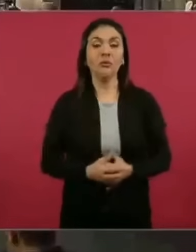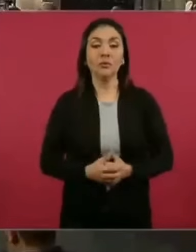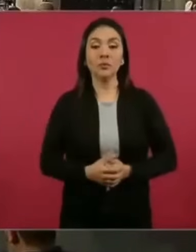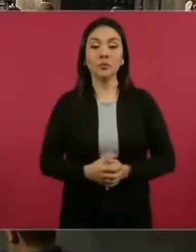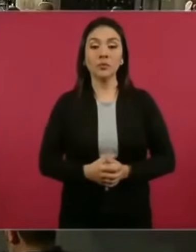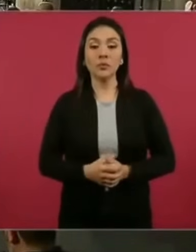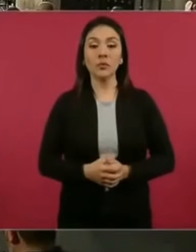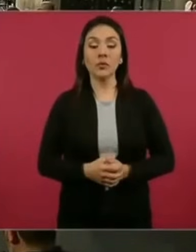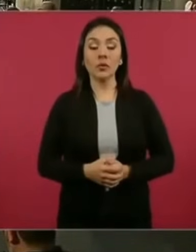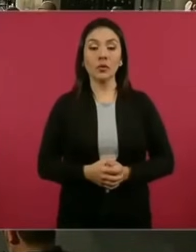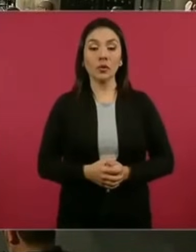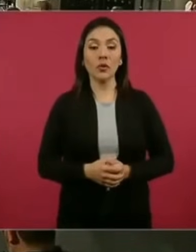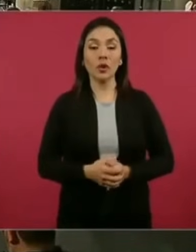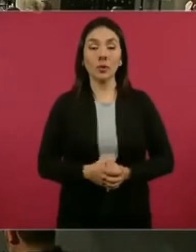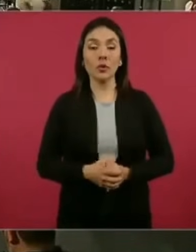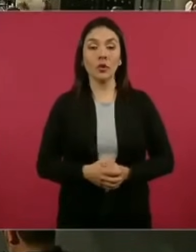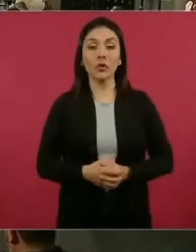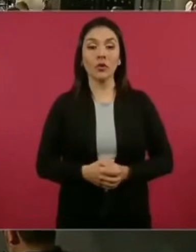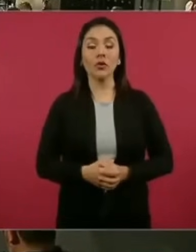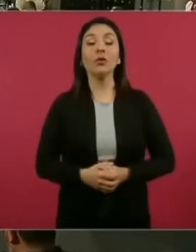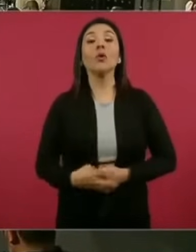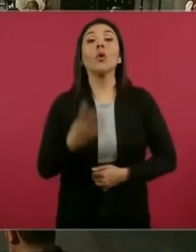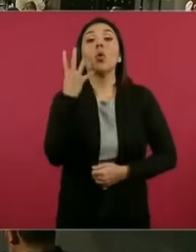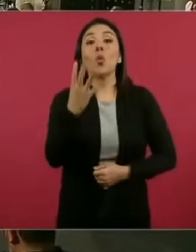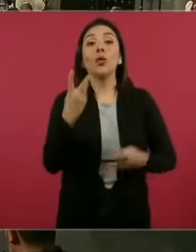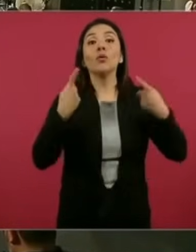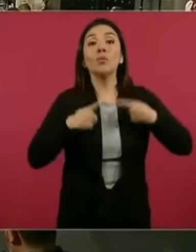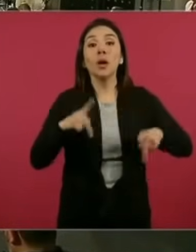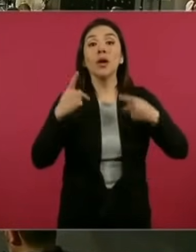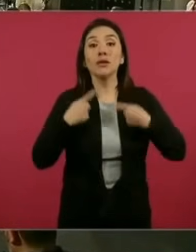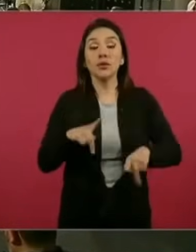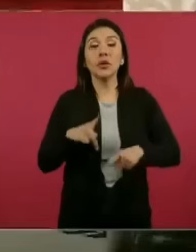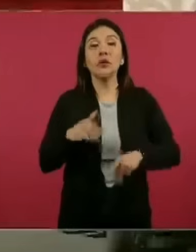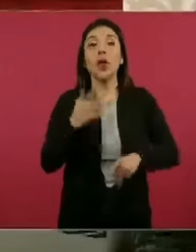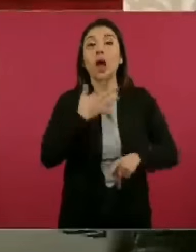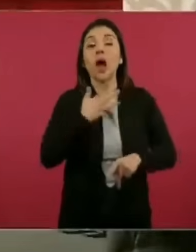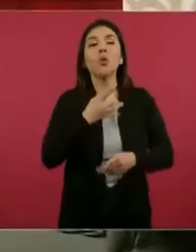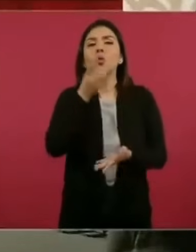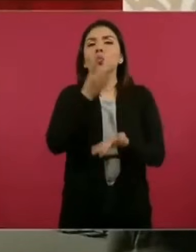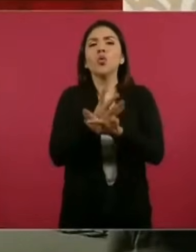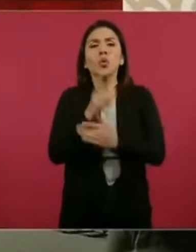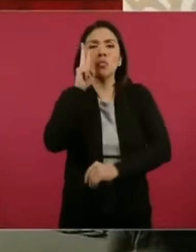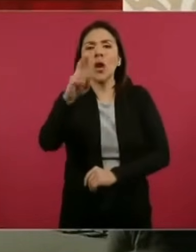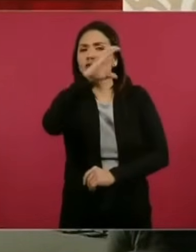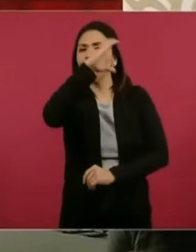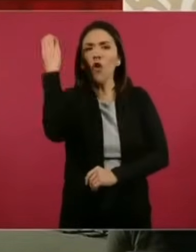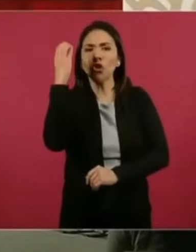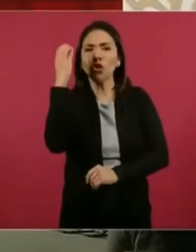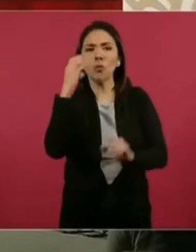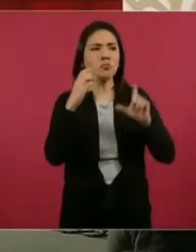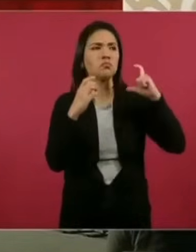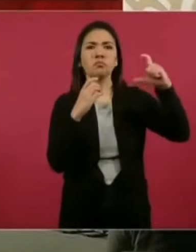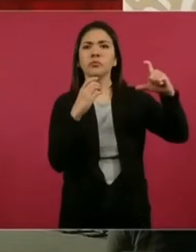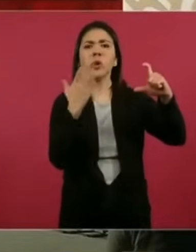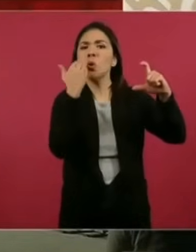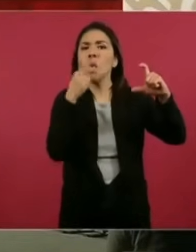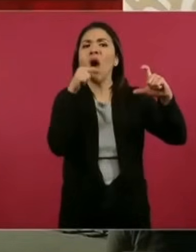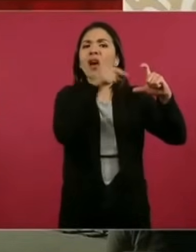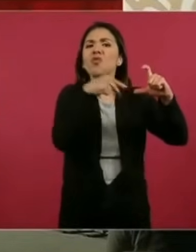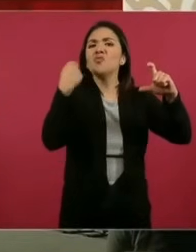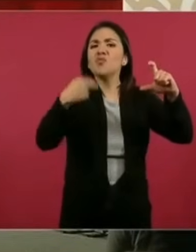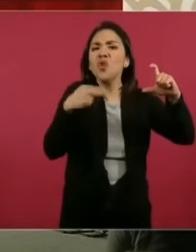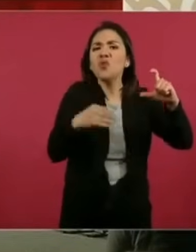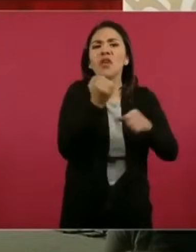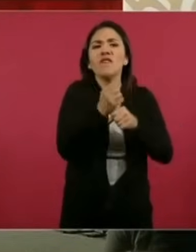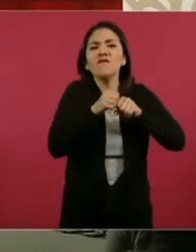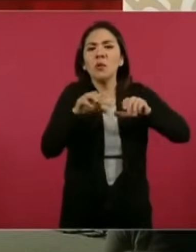Tesorería. Hay 4 personas más que solo aparece su fotografía, sin ningún dato más, ni su